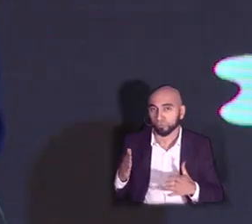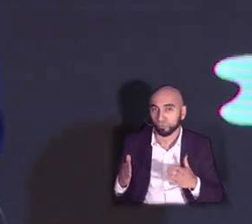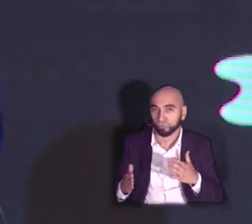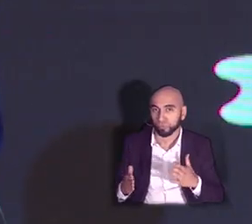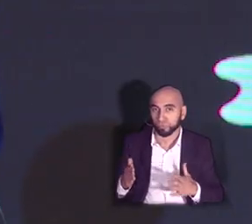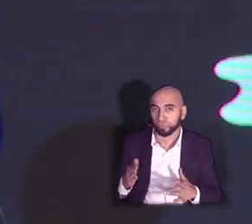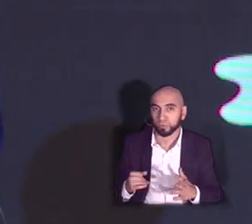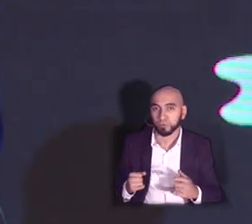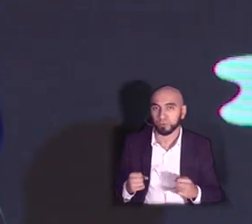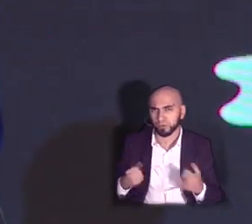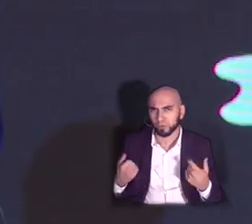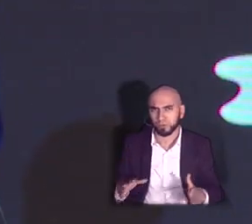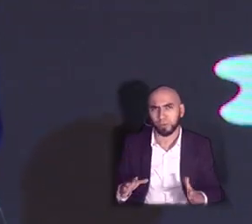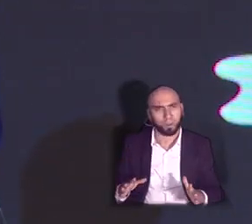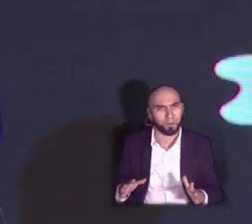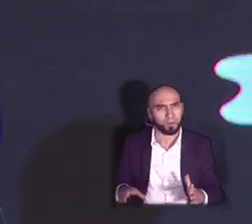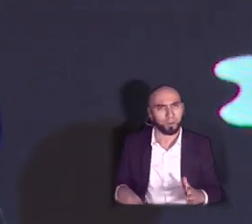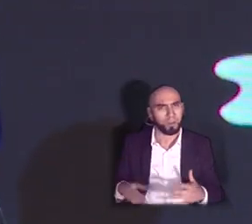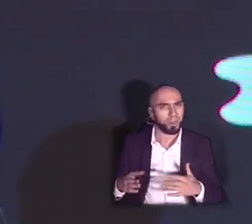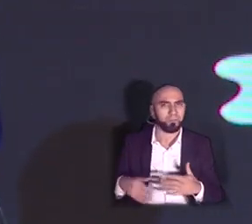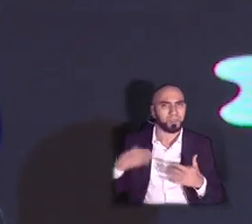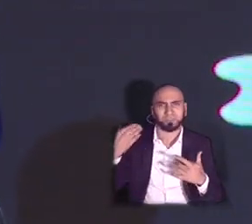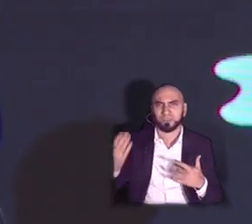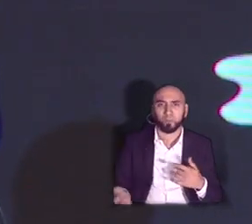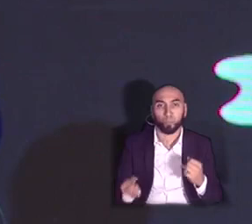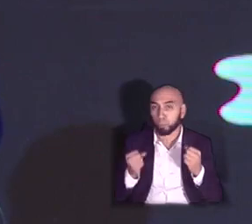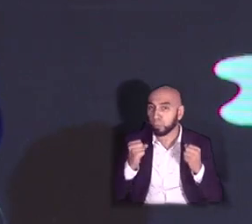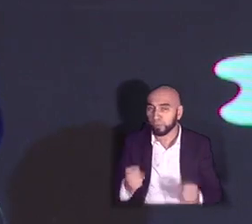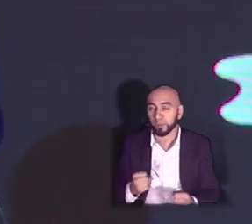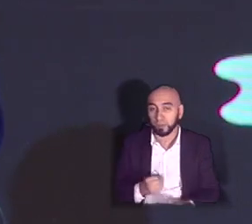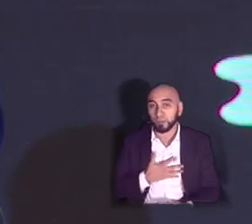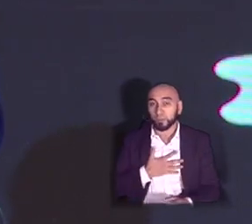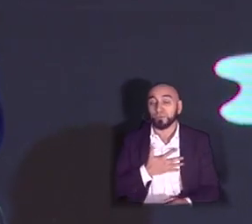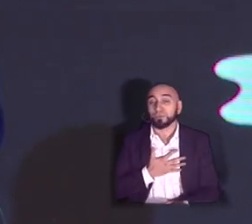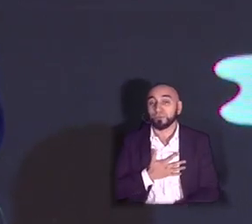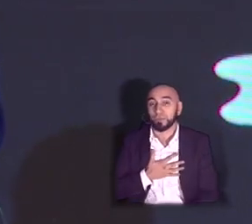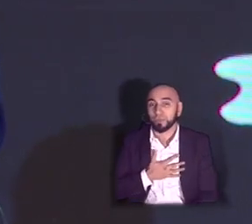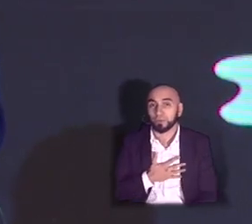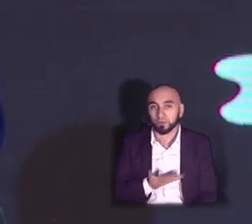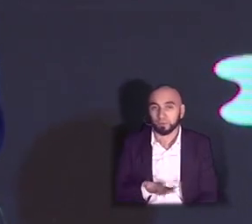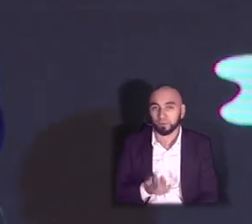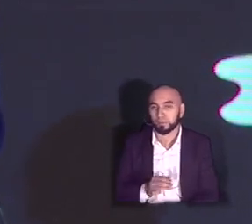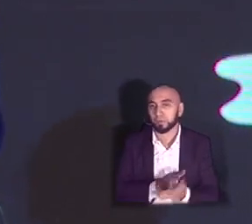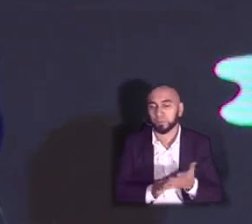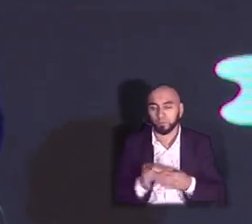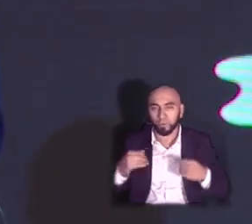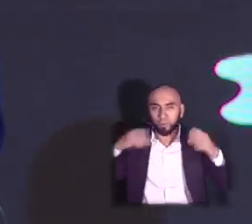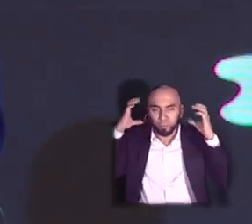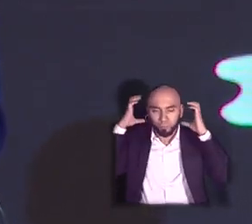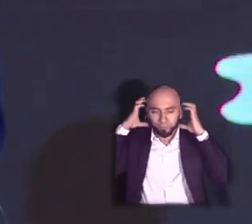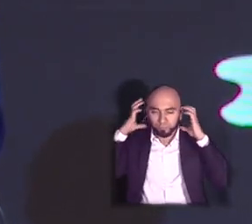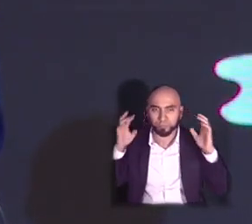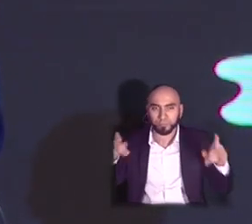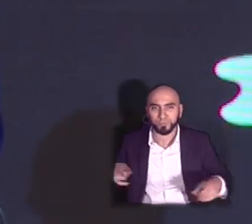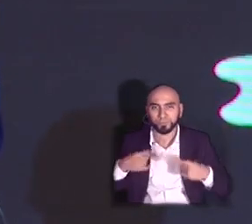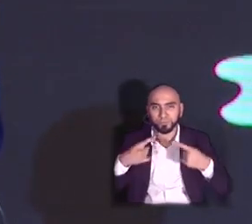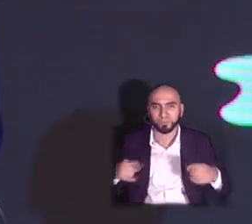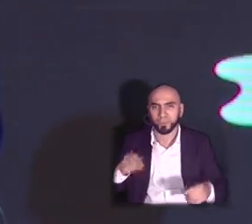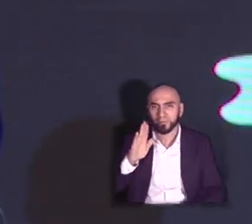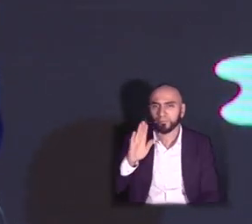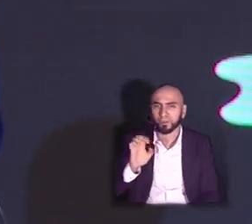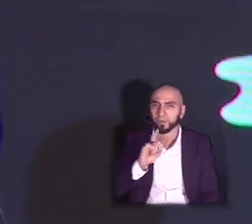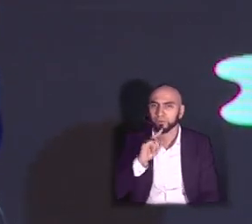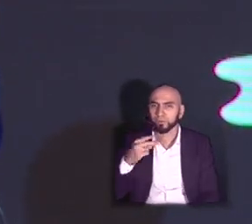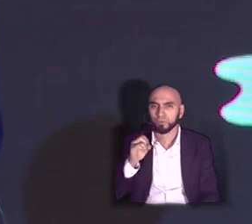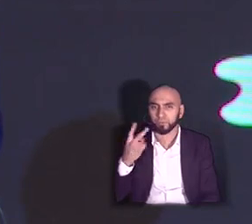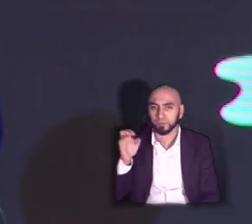quizás ser emocionado por un cuarteto de Beethoven? Otros en esta conferencia